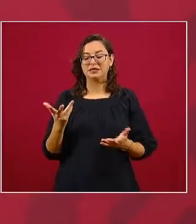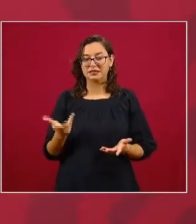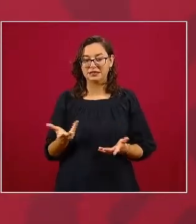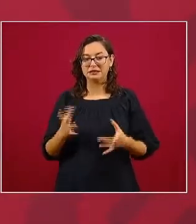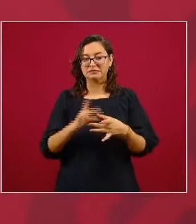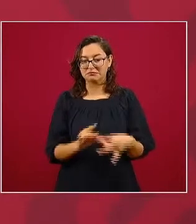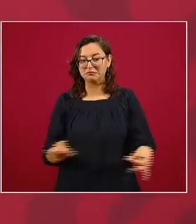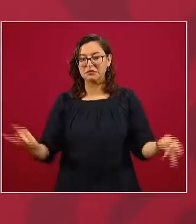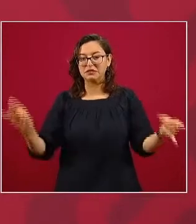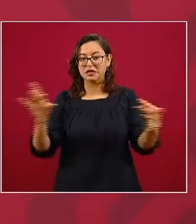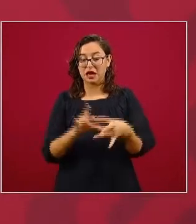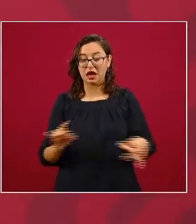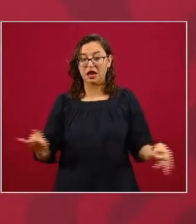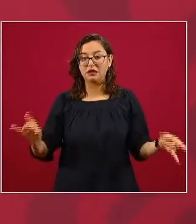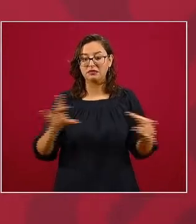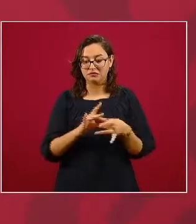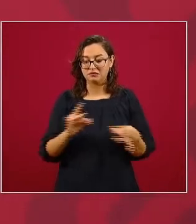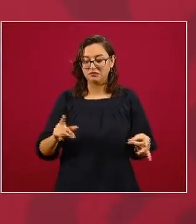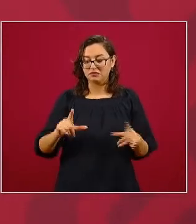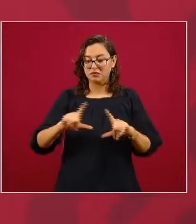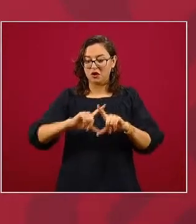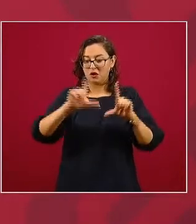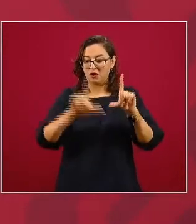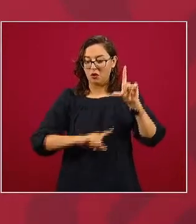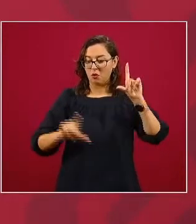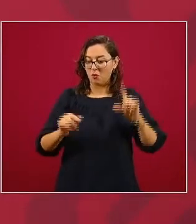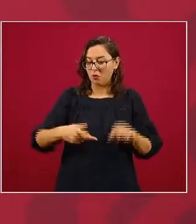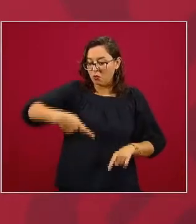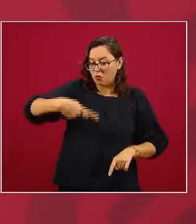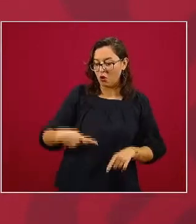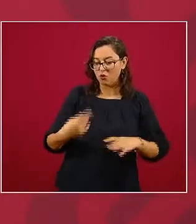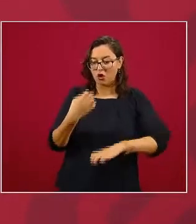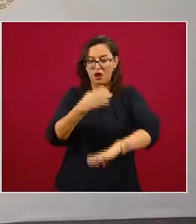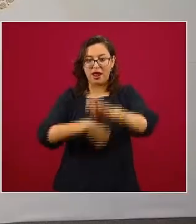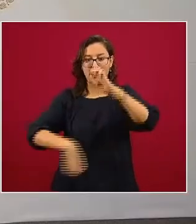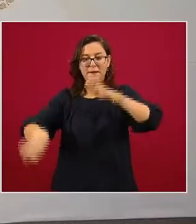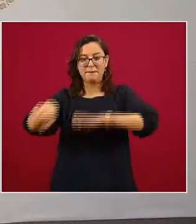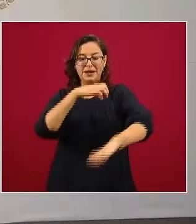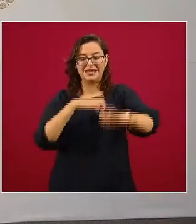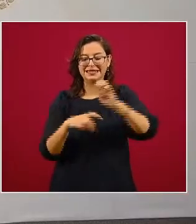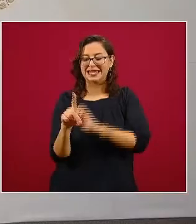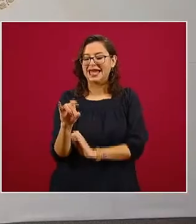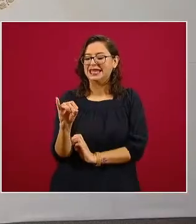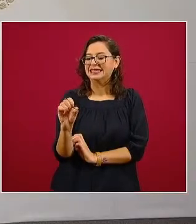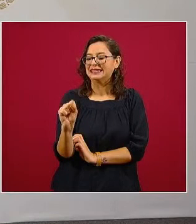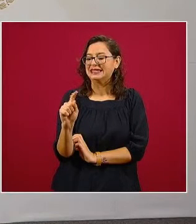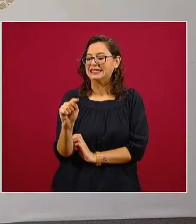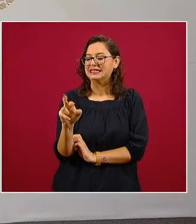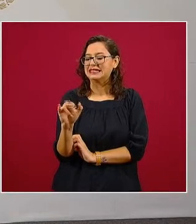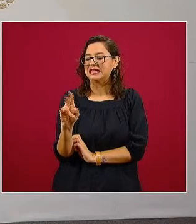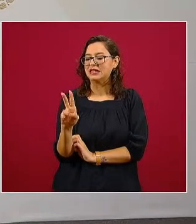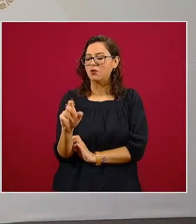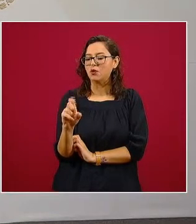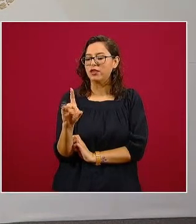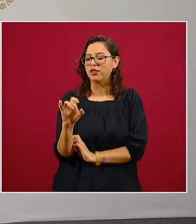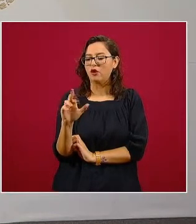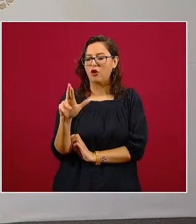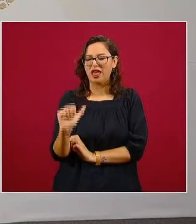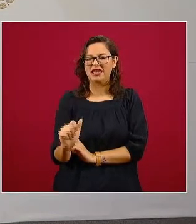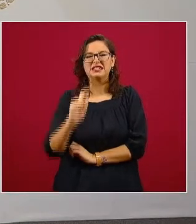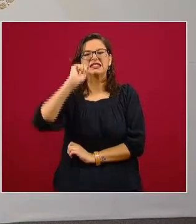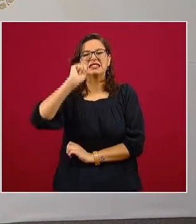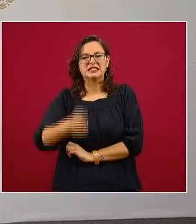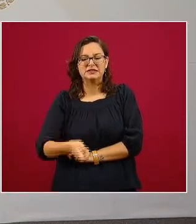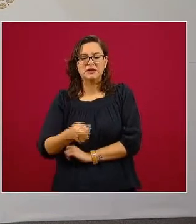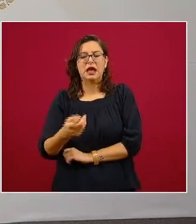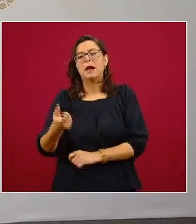del Estado mexicano, una distribuidora de medicamentos y de equipos y